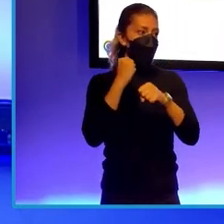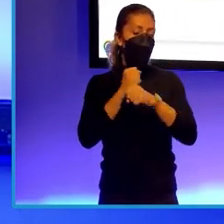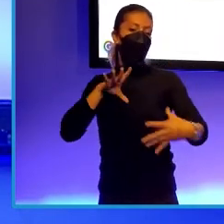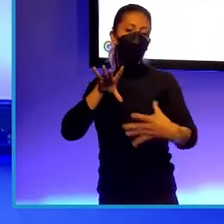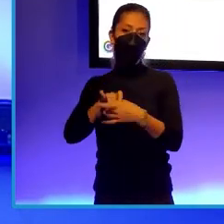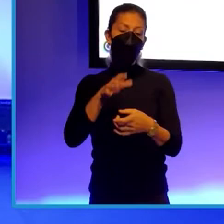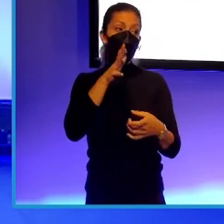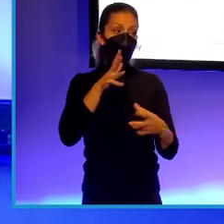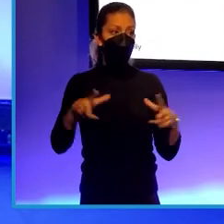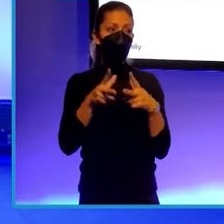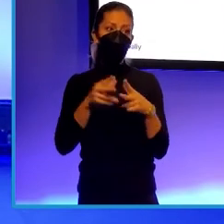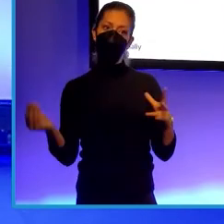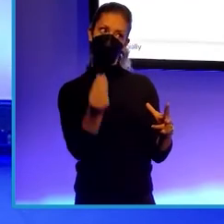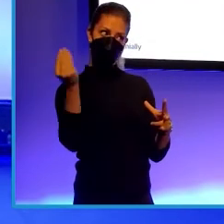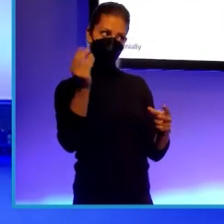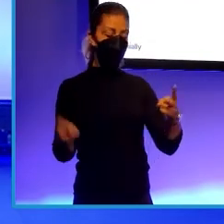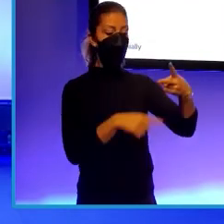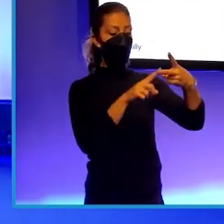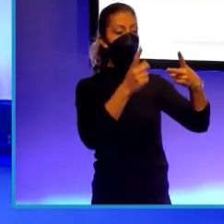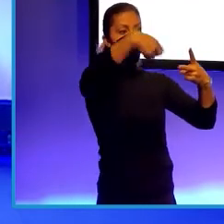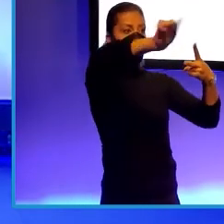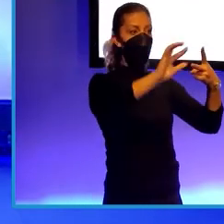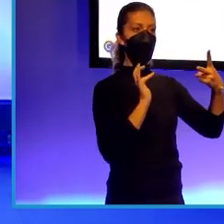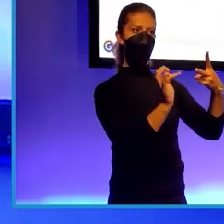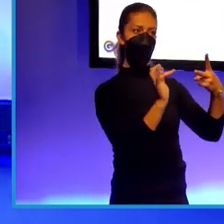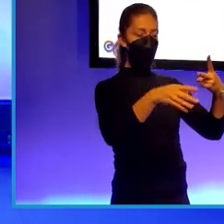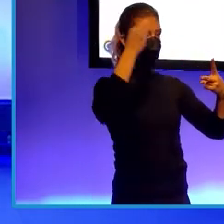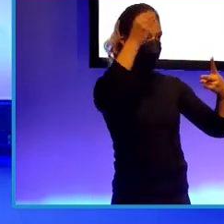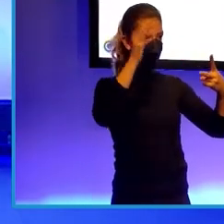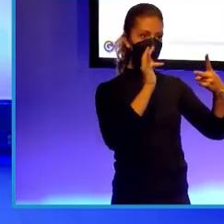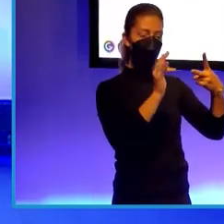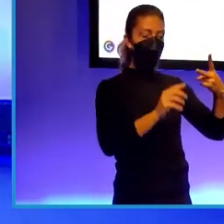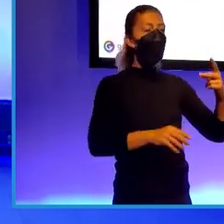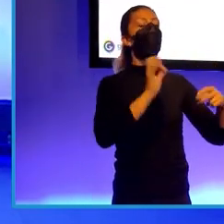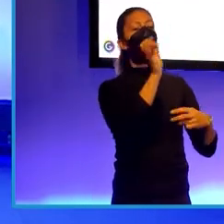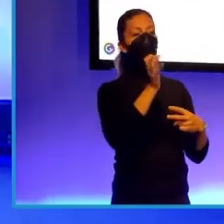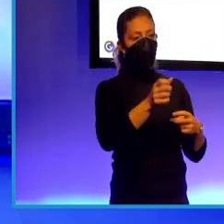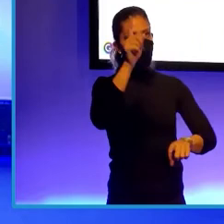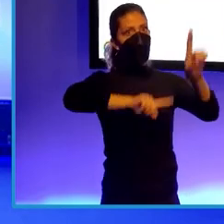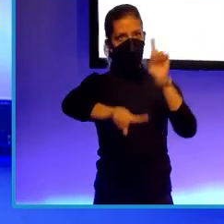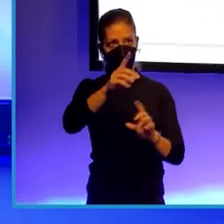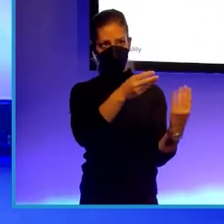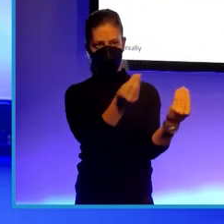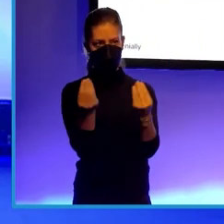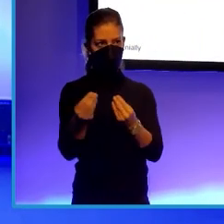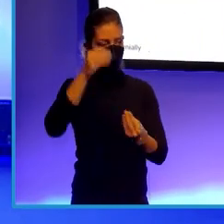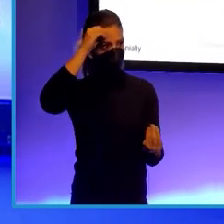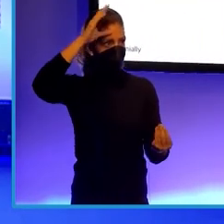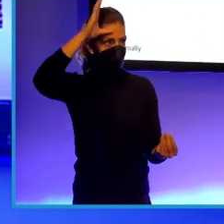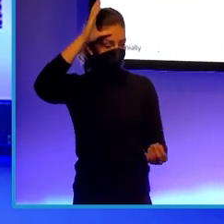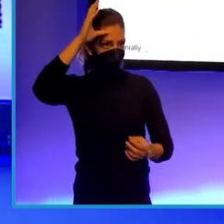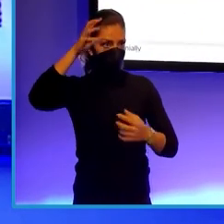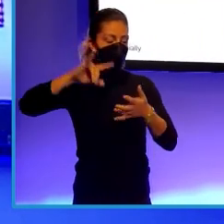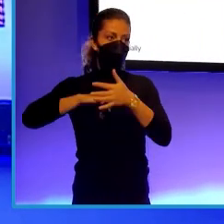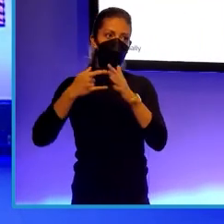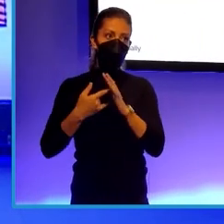sociedad sea mejor eso es lo primero y lo segundo que sean positivo es verdad que tenemos miles de problemas es verdad que la inteligencia artificial la tecnología